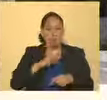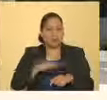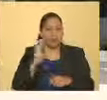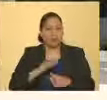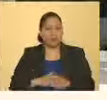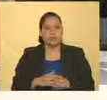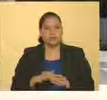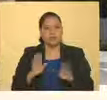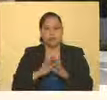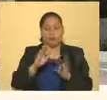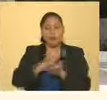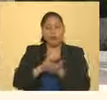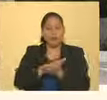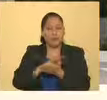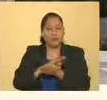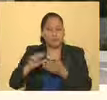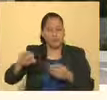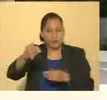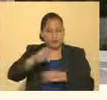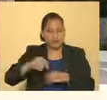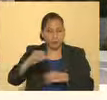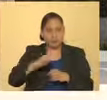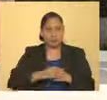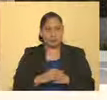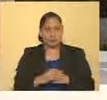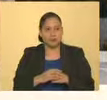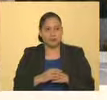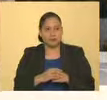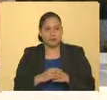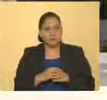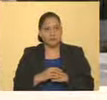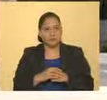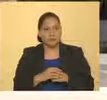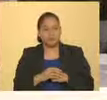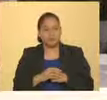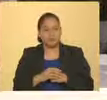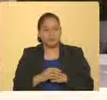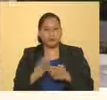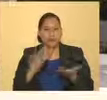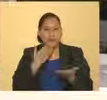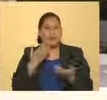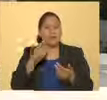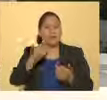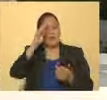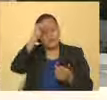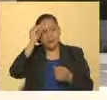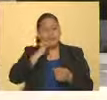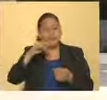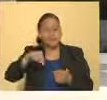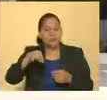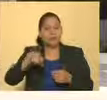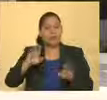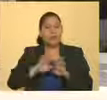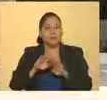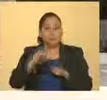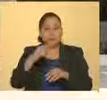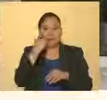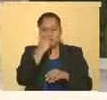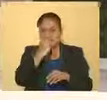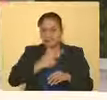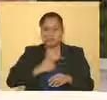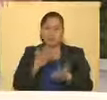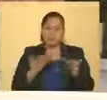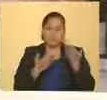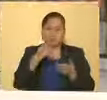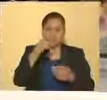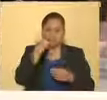echar, si es del de polvito, le tendríamos que echar un poquito más. ¿Como el doble? Como el doble. Oh, pero bueno, parece qué rico. Que aquí sí es como al gusto. Que